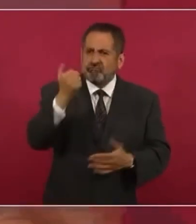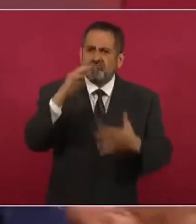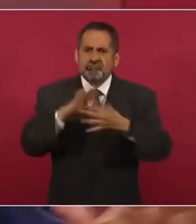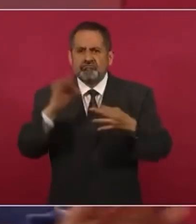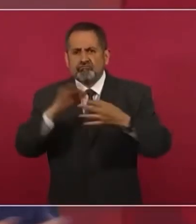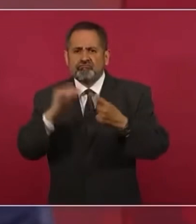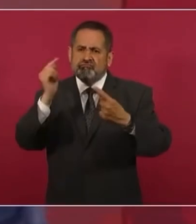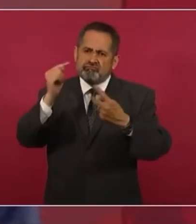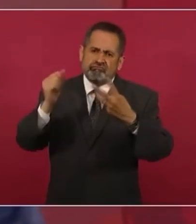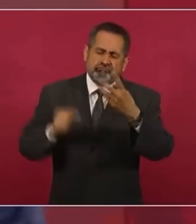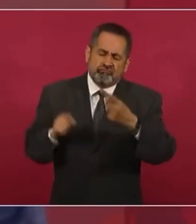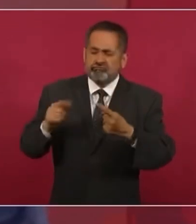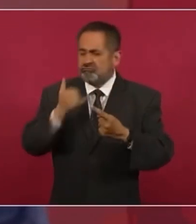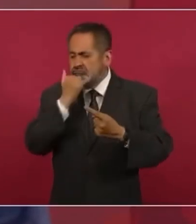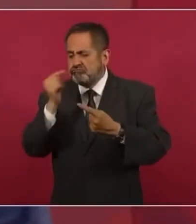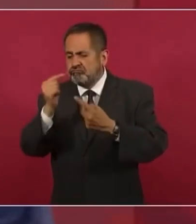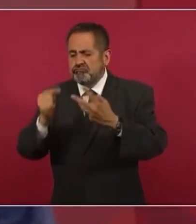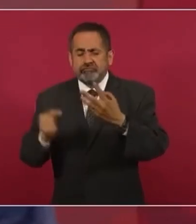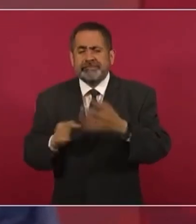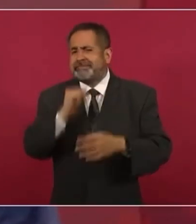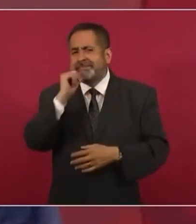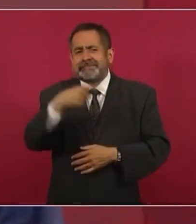en contra.